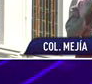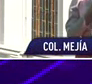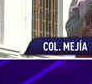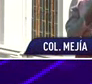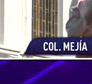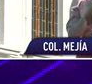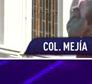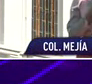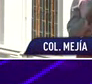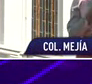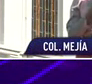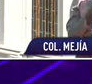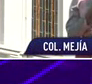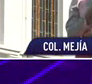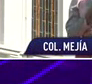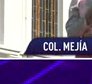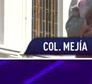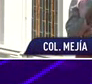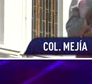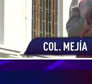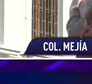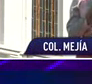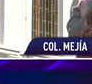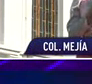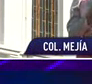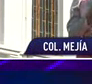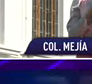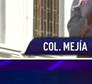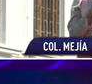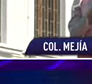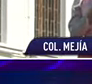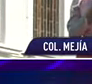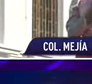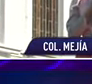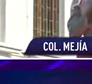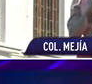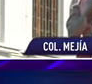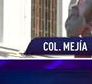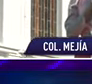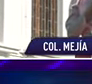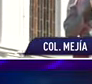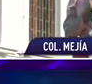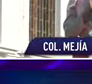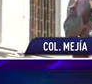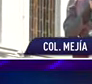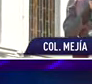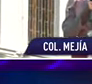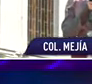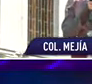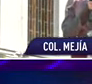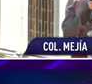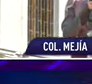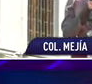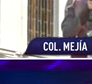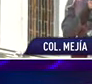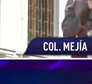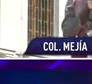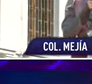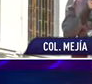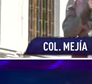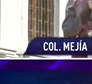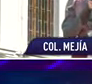Diana compartir esas imágenes historias que se tienen Claro que sí y los piropos que no pueden faltar Déjenme